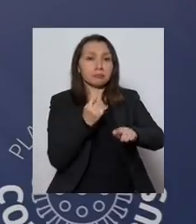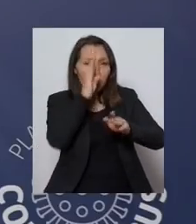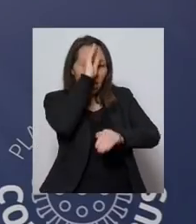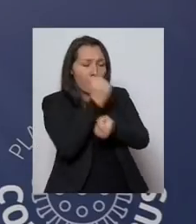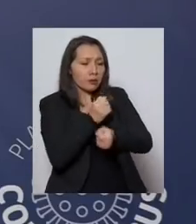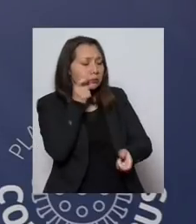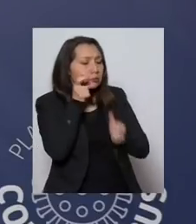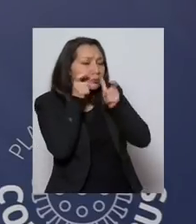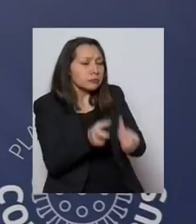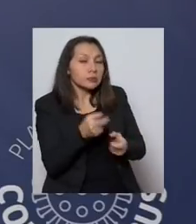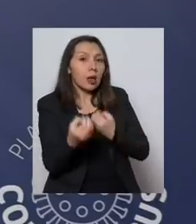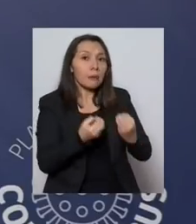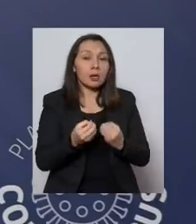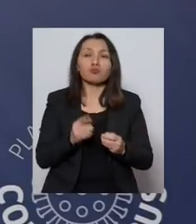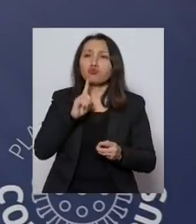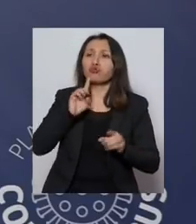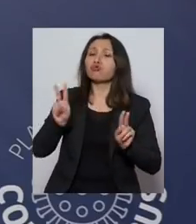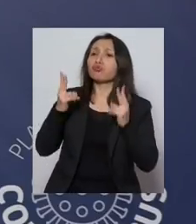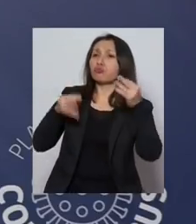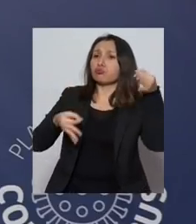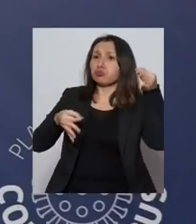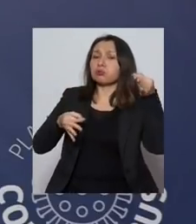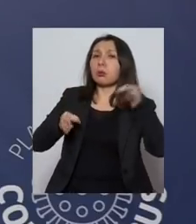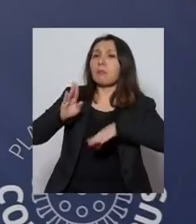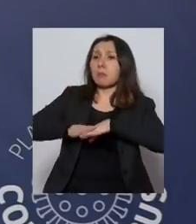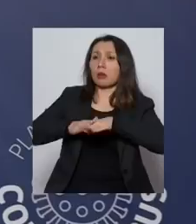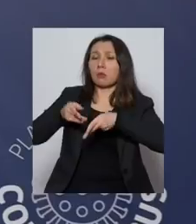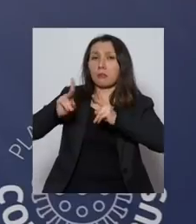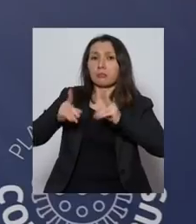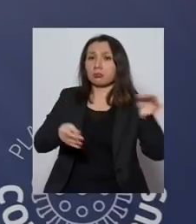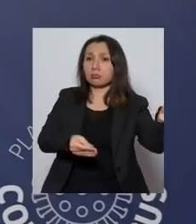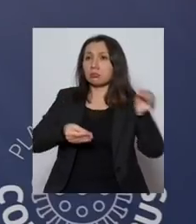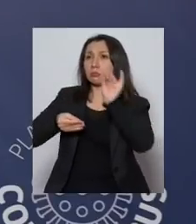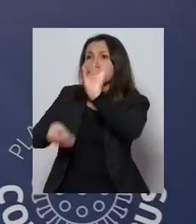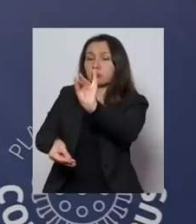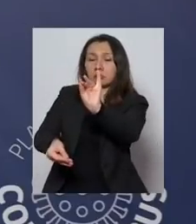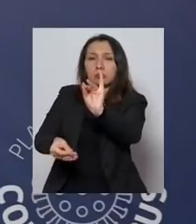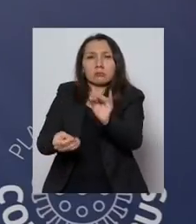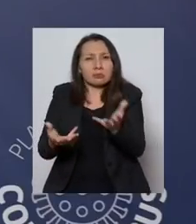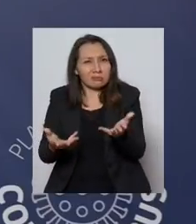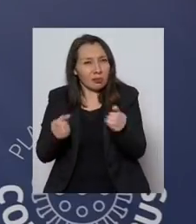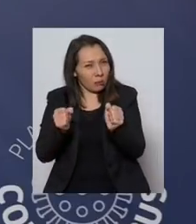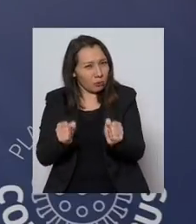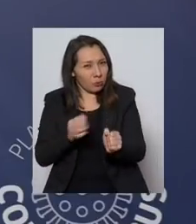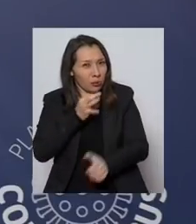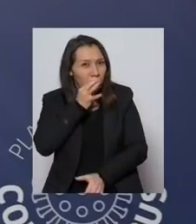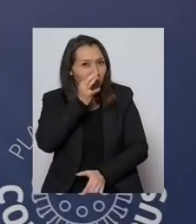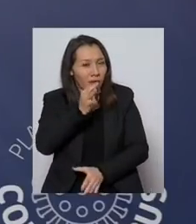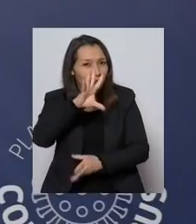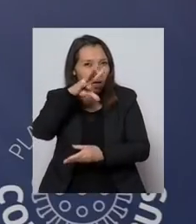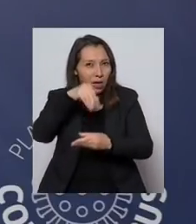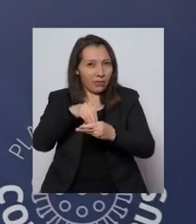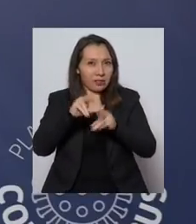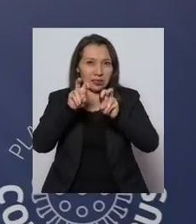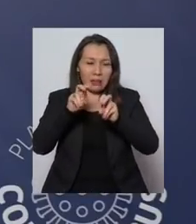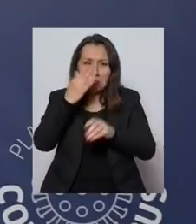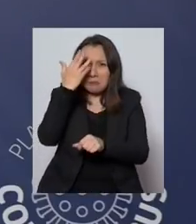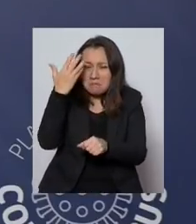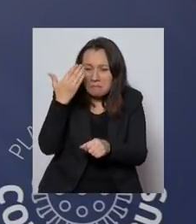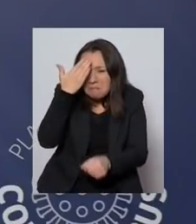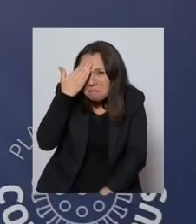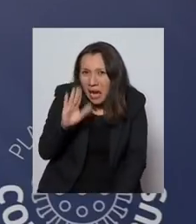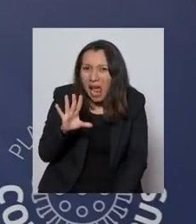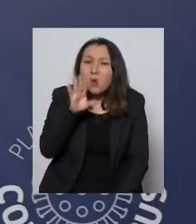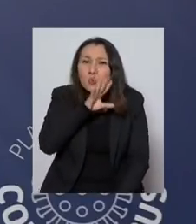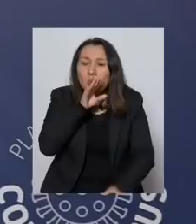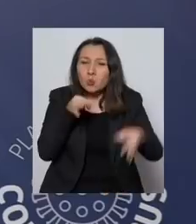carabineros tenían un salvoconducto o permiso temporal. ¿Esto podría calificar dentro del mal uso de